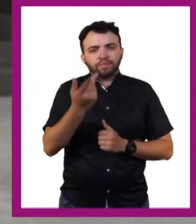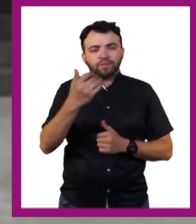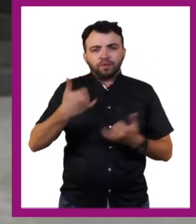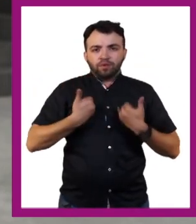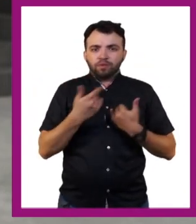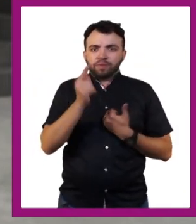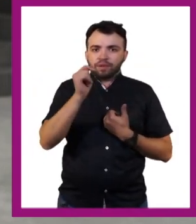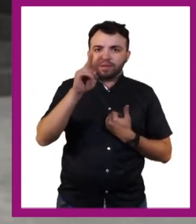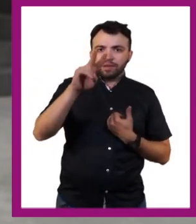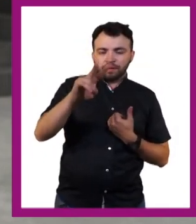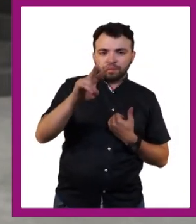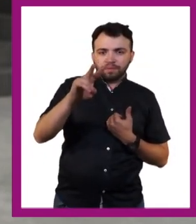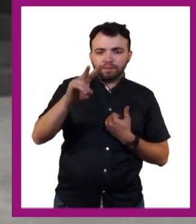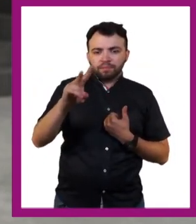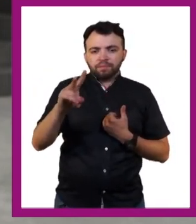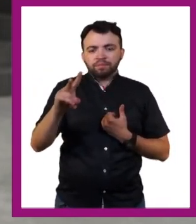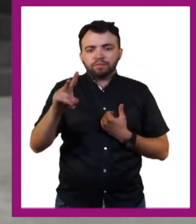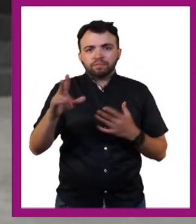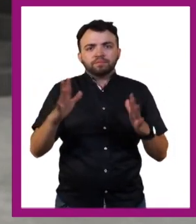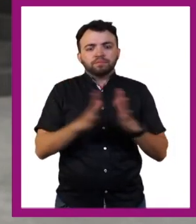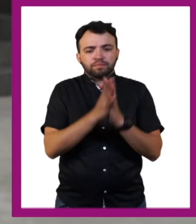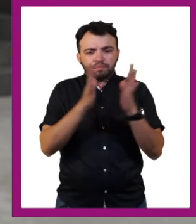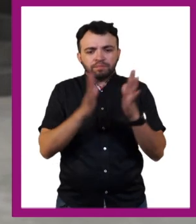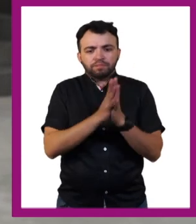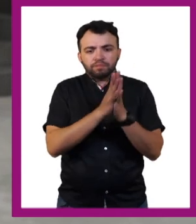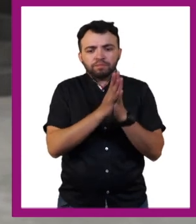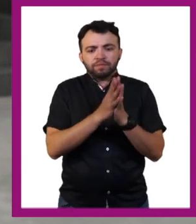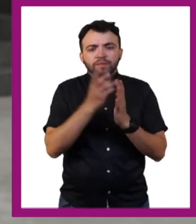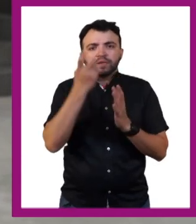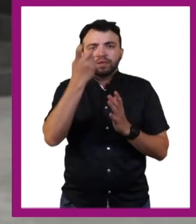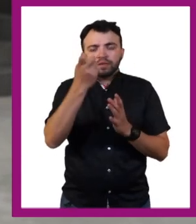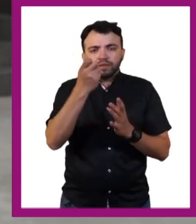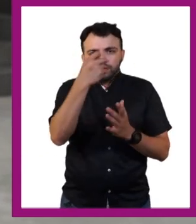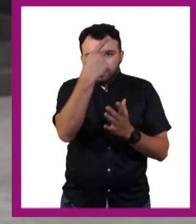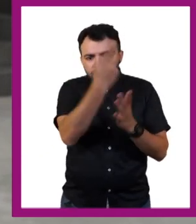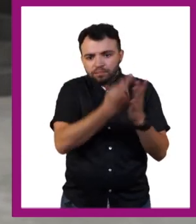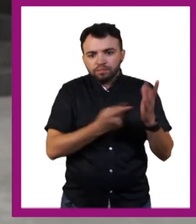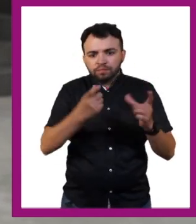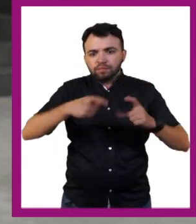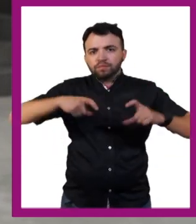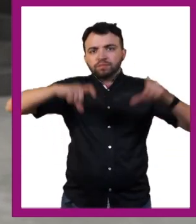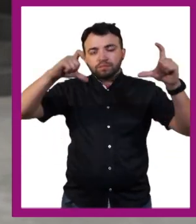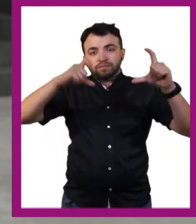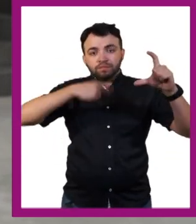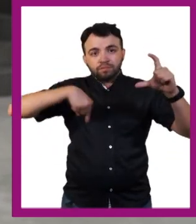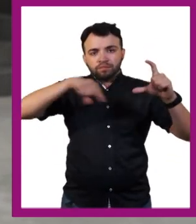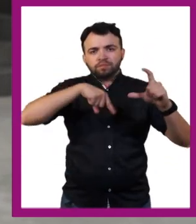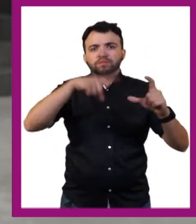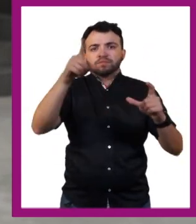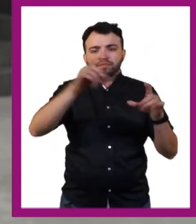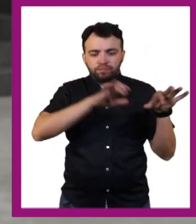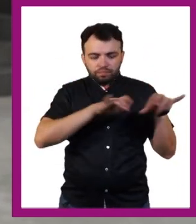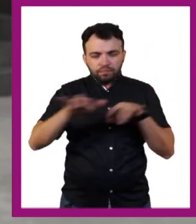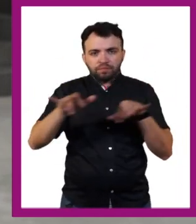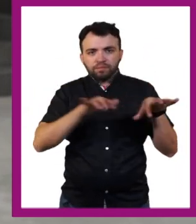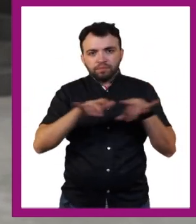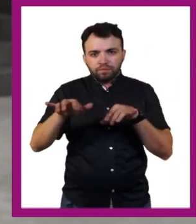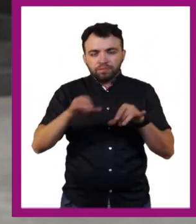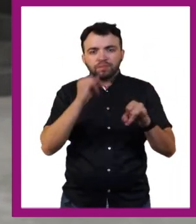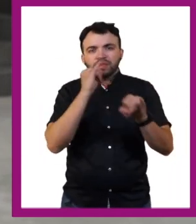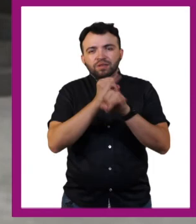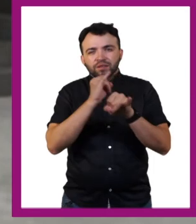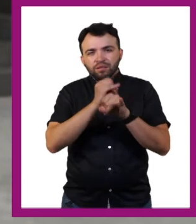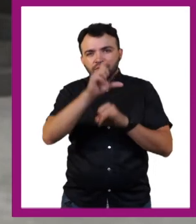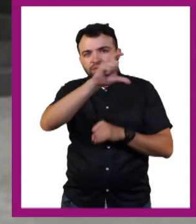en TV, un espacio de reflexión y construcción de conocimiento. Haz este programa con nosotros. Escríbenos, opina y sugiere en nuestras redes